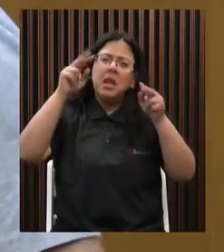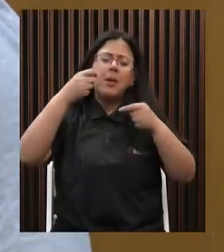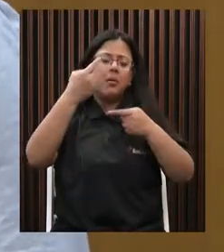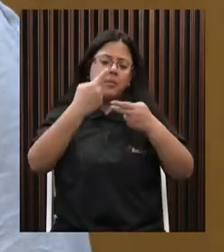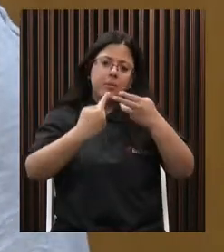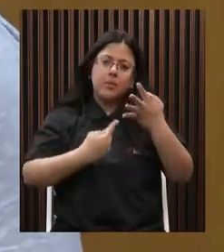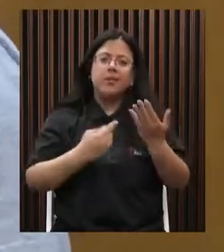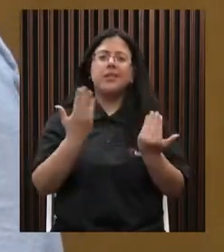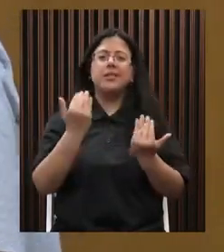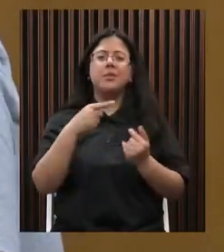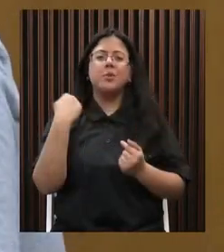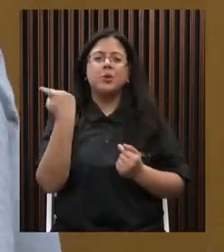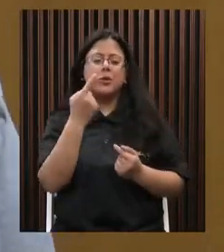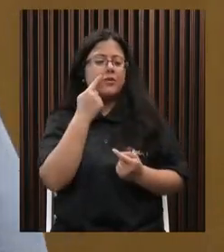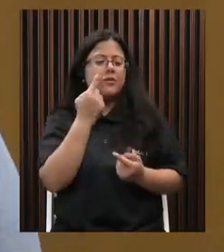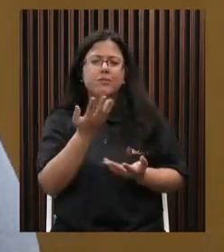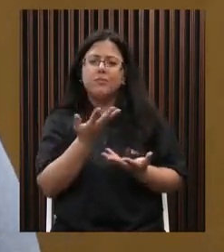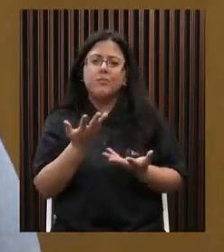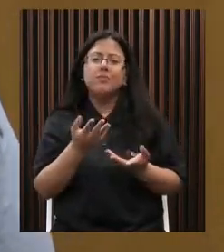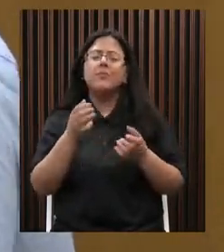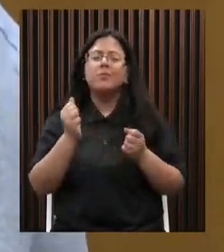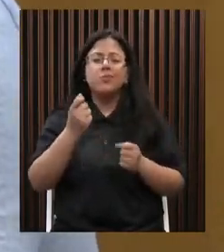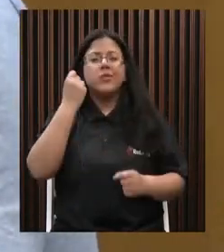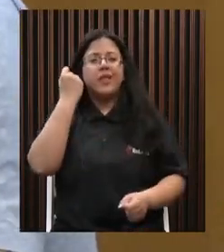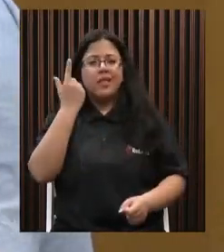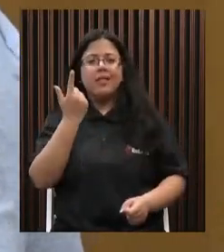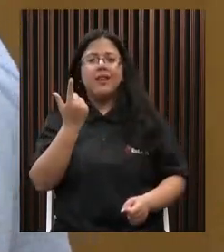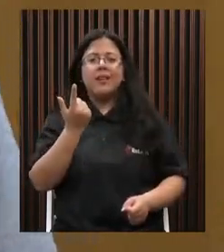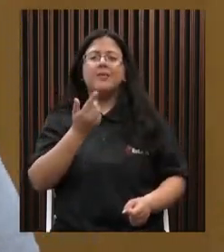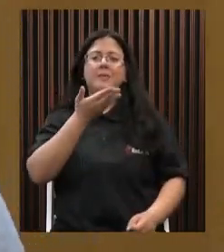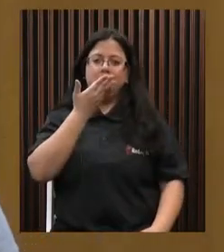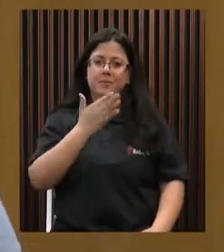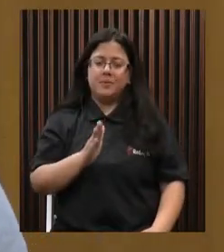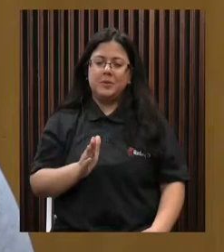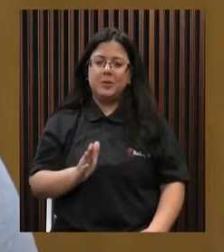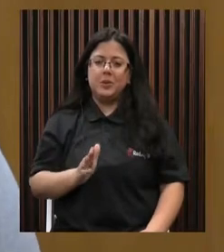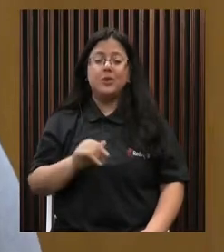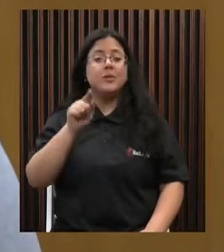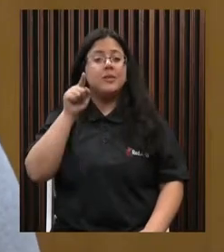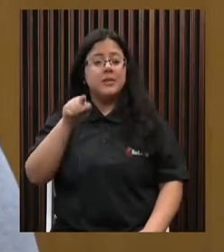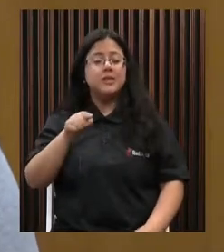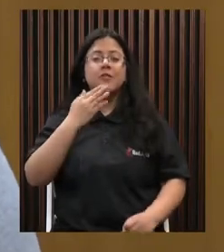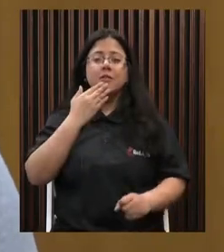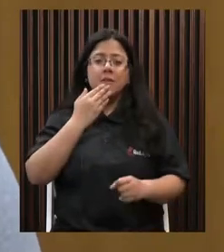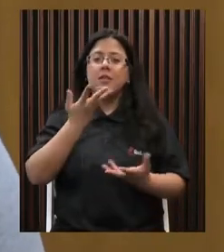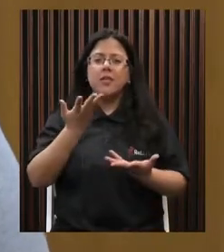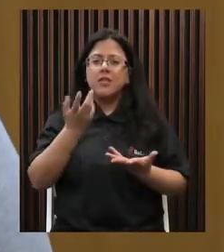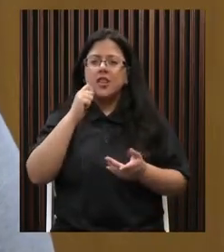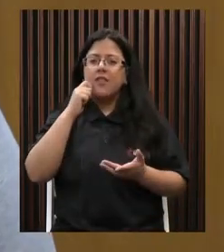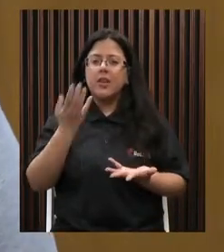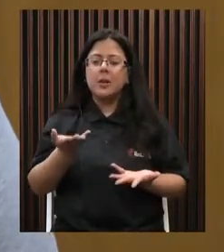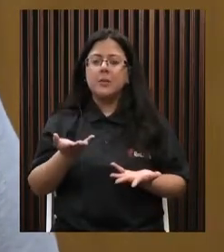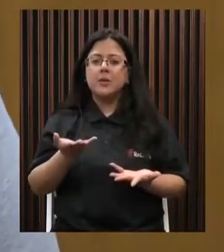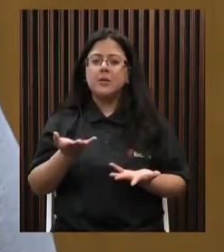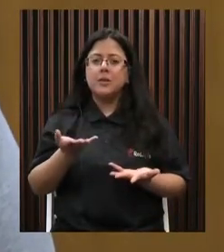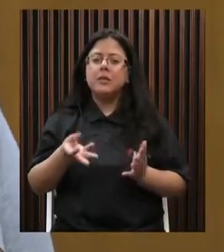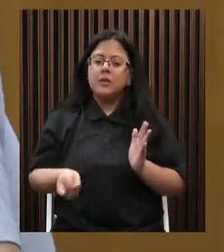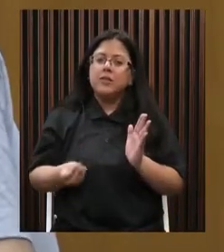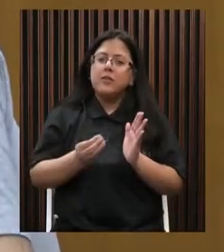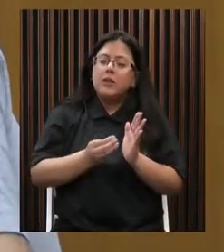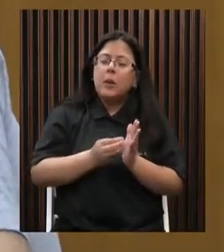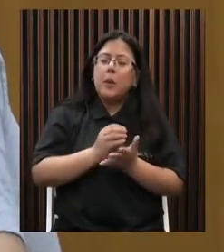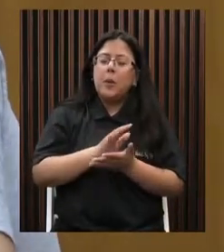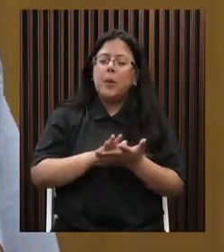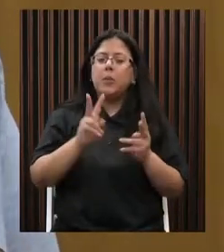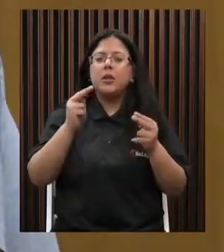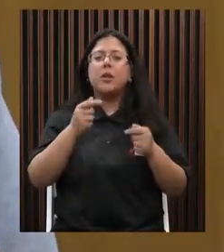también ver para que podamos entender de mejor forma. Y eso va a incluir el elemento táctil,